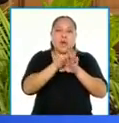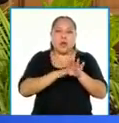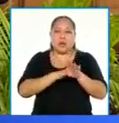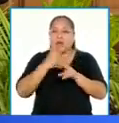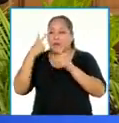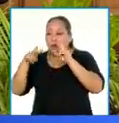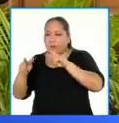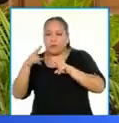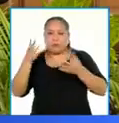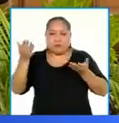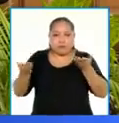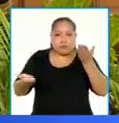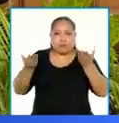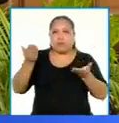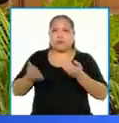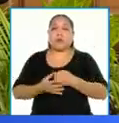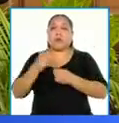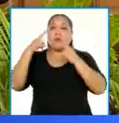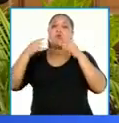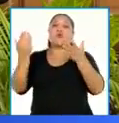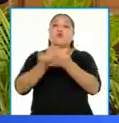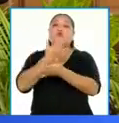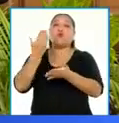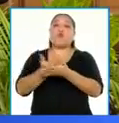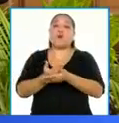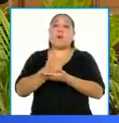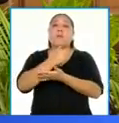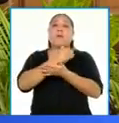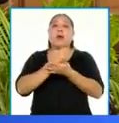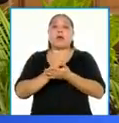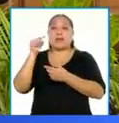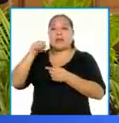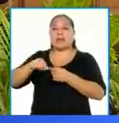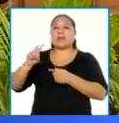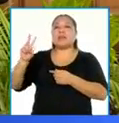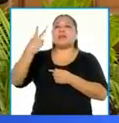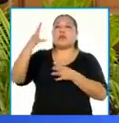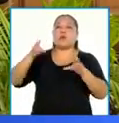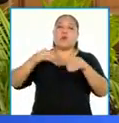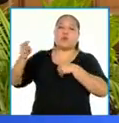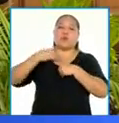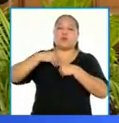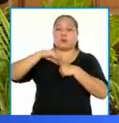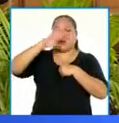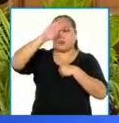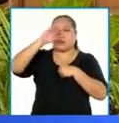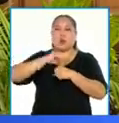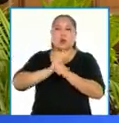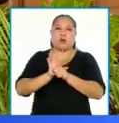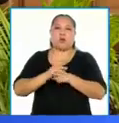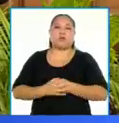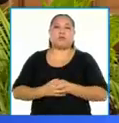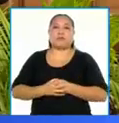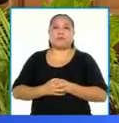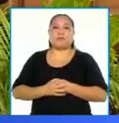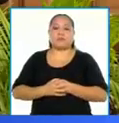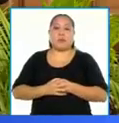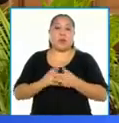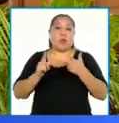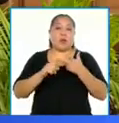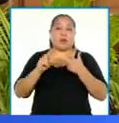que nos está configurando una nueva situación con relación a esta segunda ola. Pero un